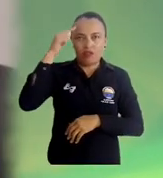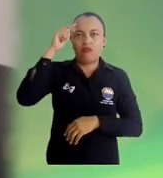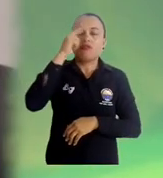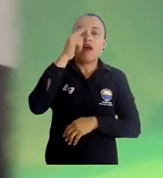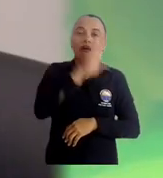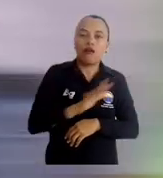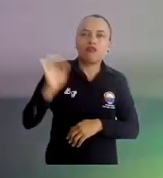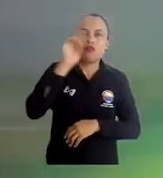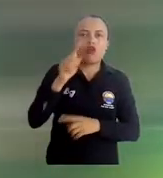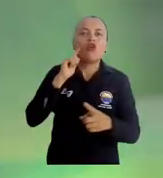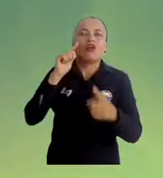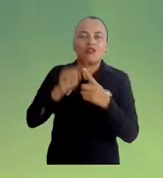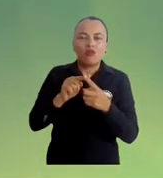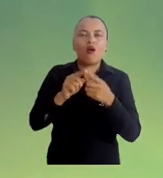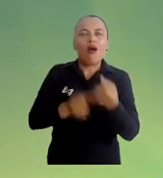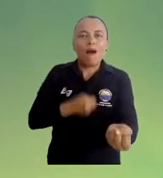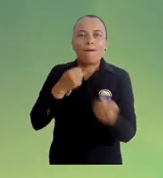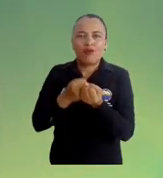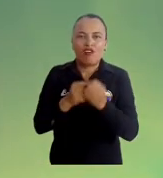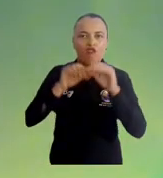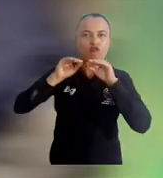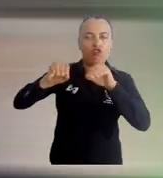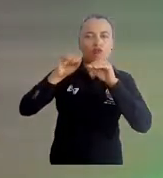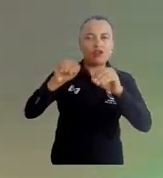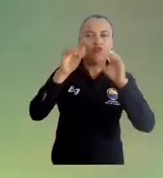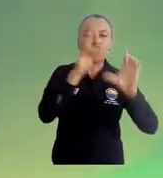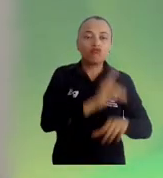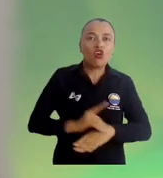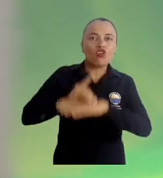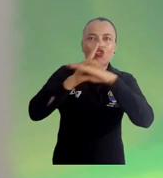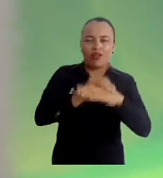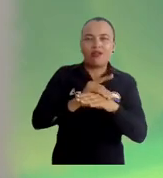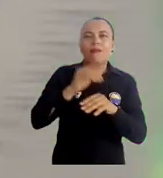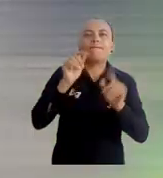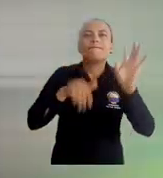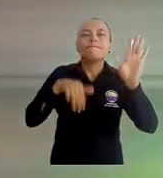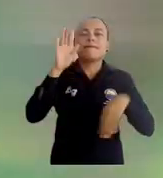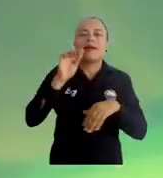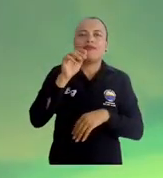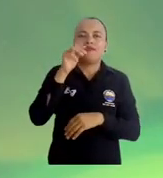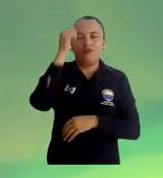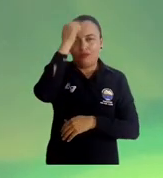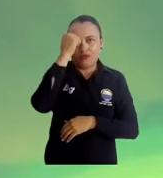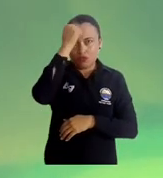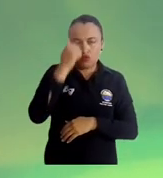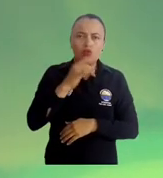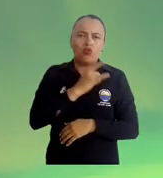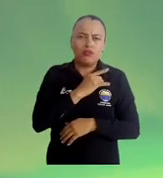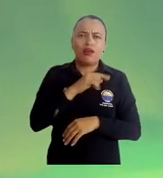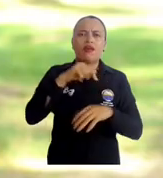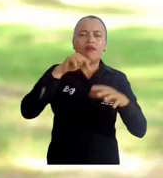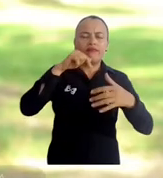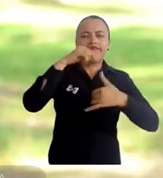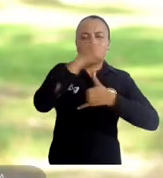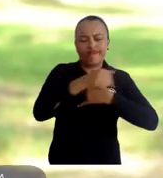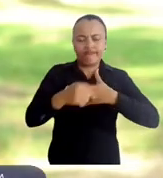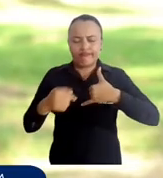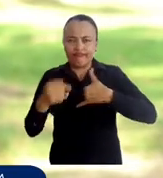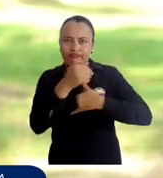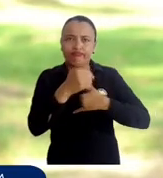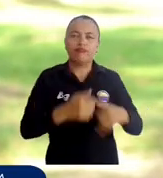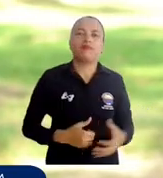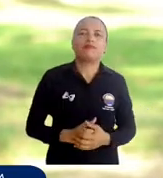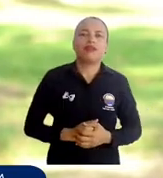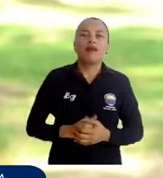formación de nivel doctoral de profesionales colombianos, específicamente maestros, en distintas universidades del país.